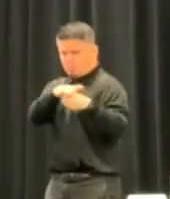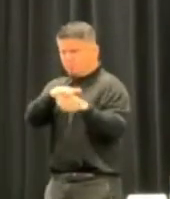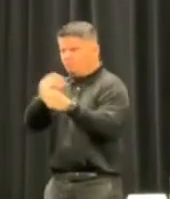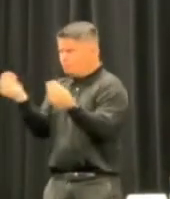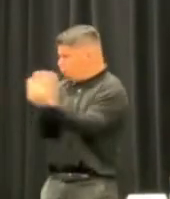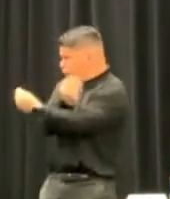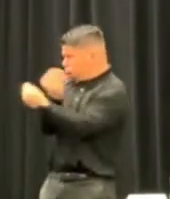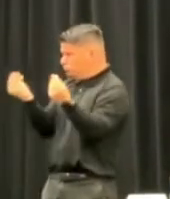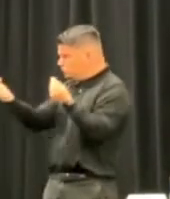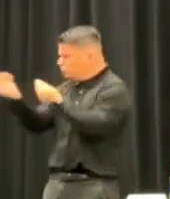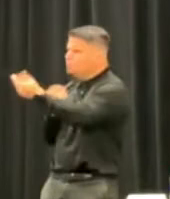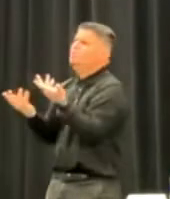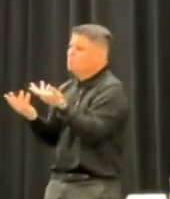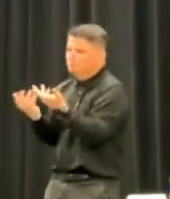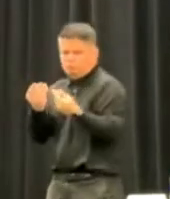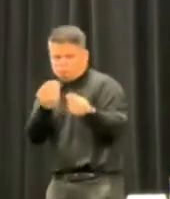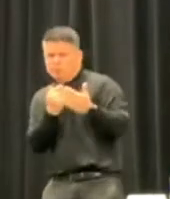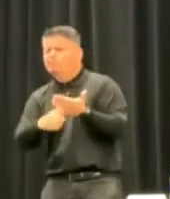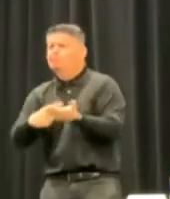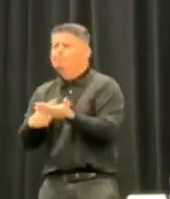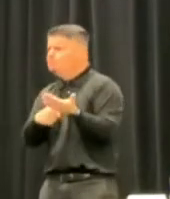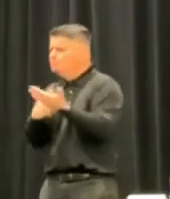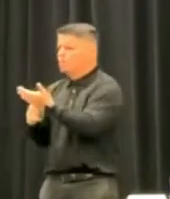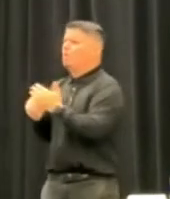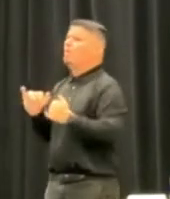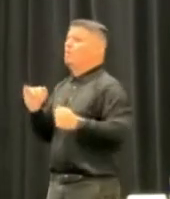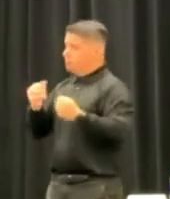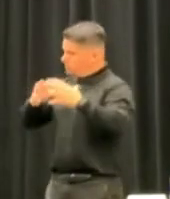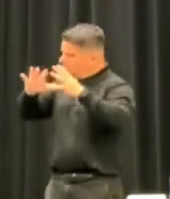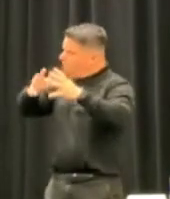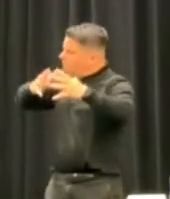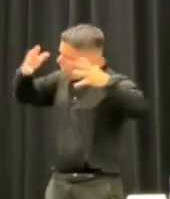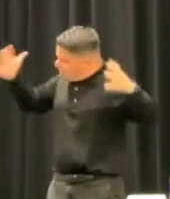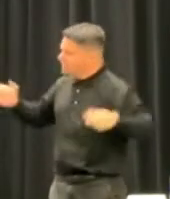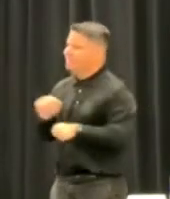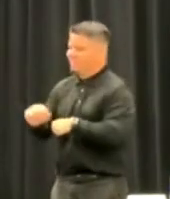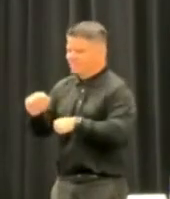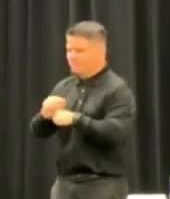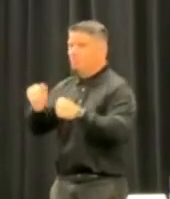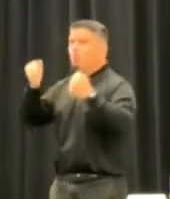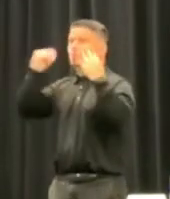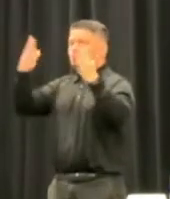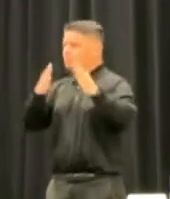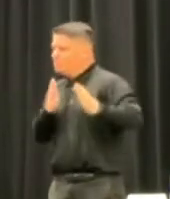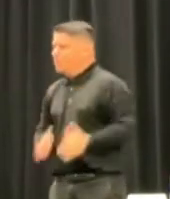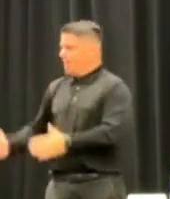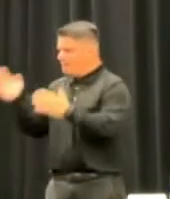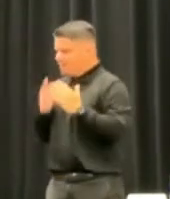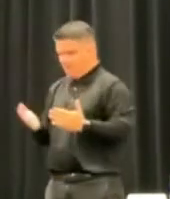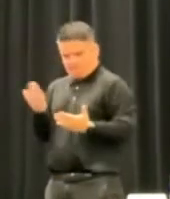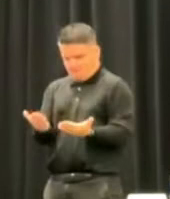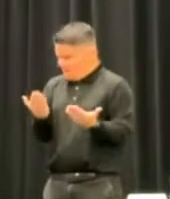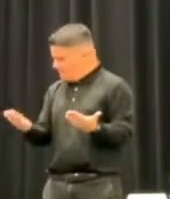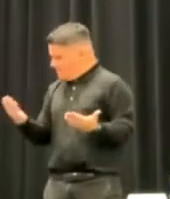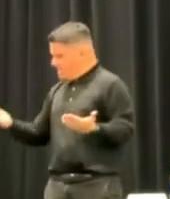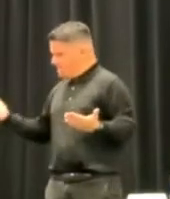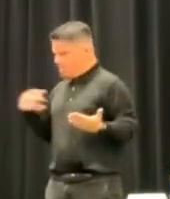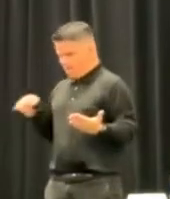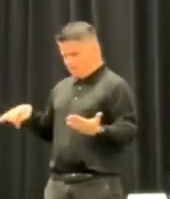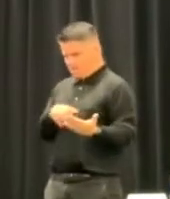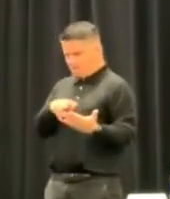obra hay mucho no solamente mucha planificación hay mucha obra hay muchas buenas noticias que contar y